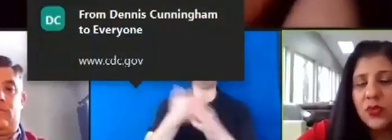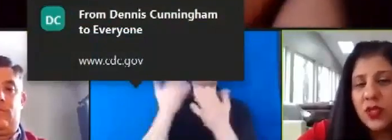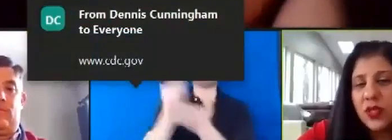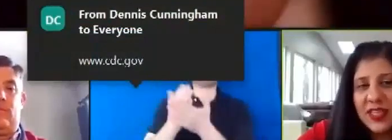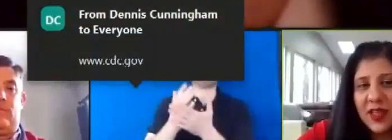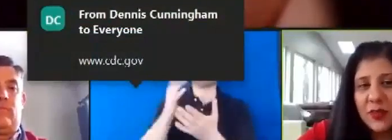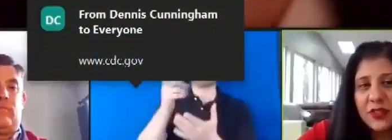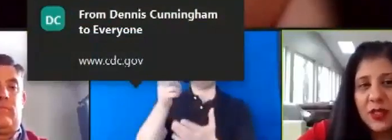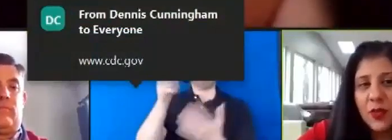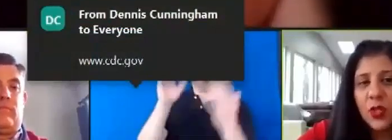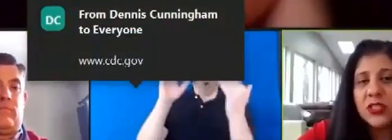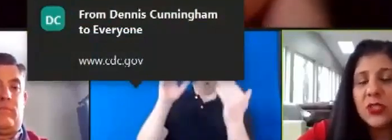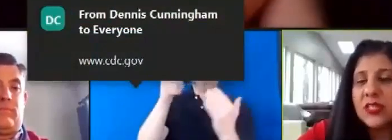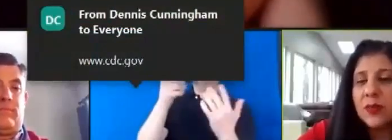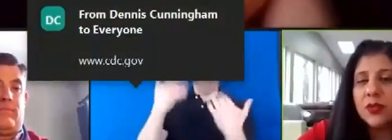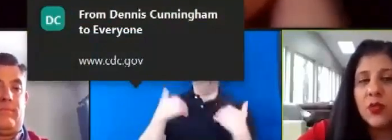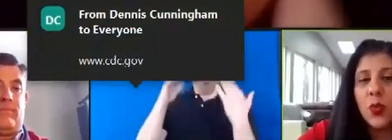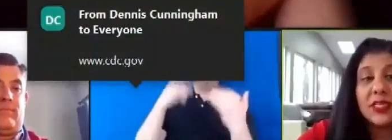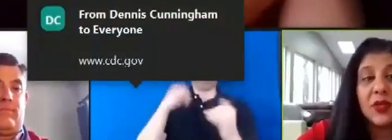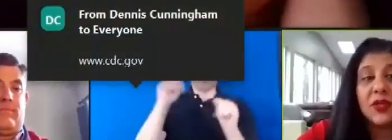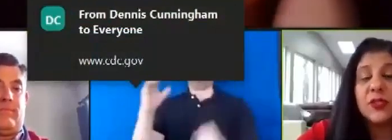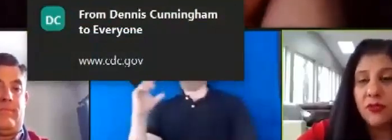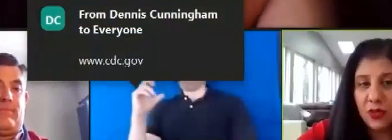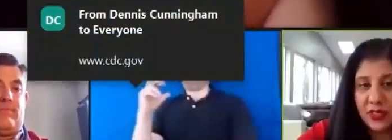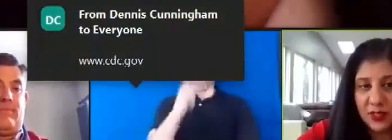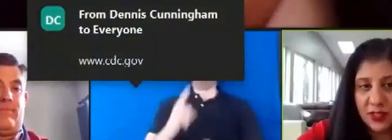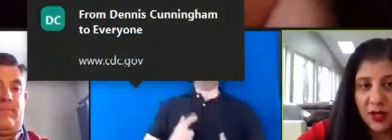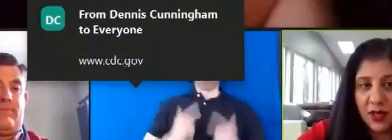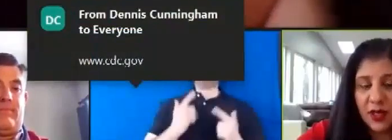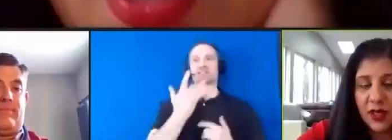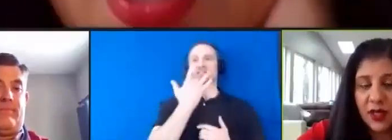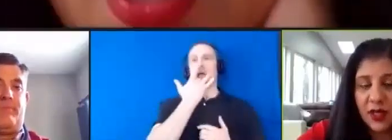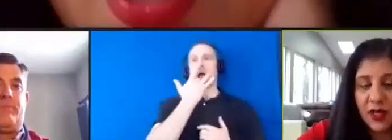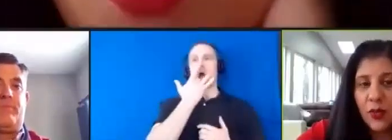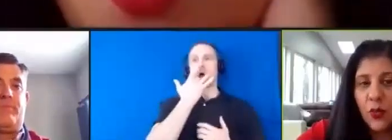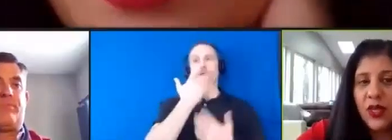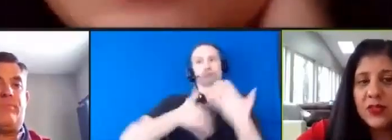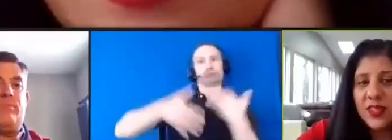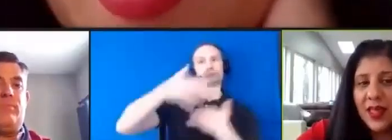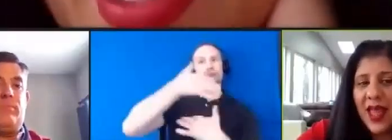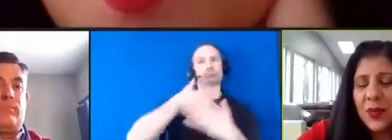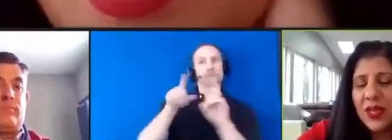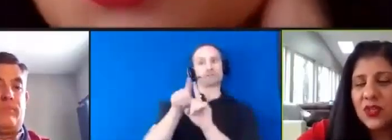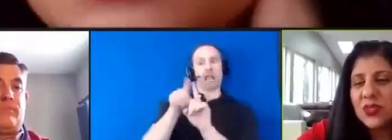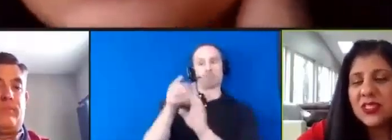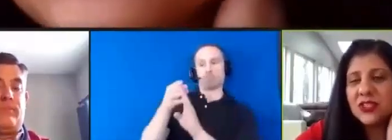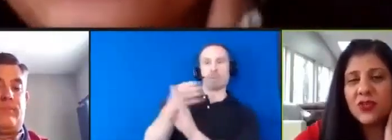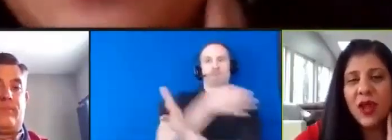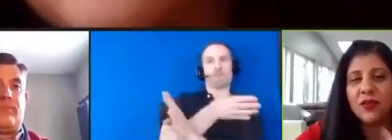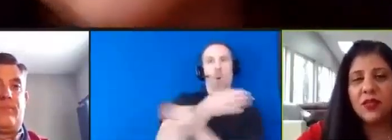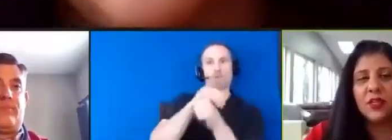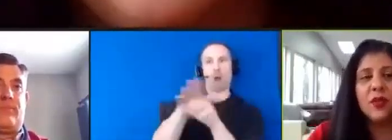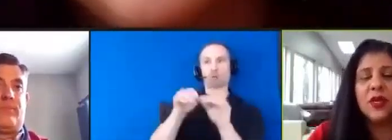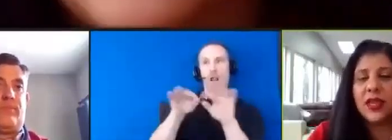pueden pueden verlas esto ayuda mucho como vamos cerrando cuando estamos siguiendo las